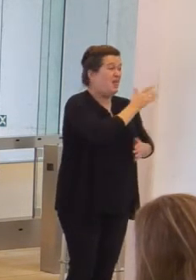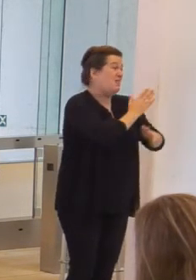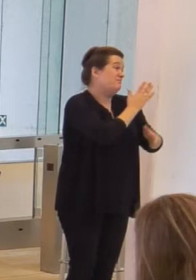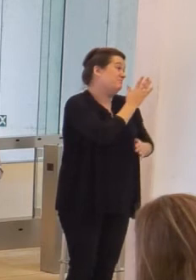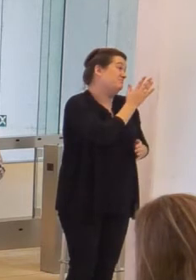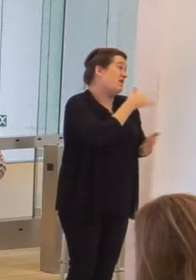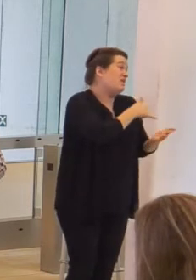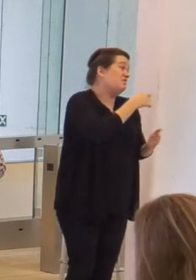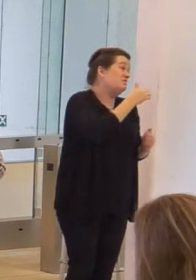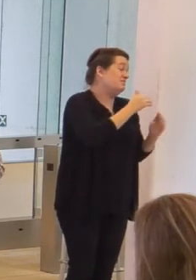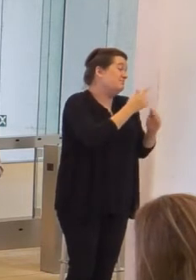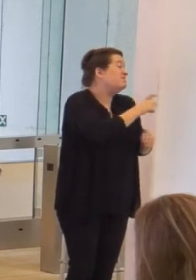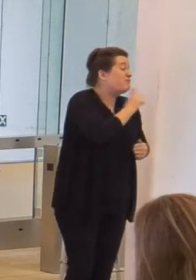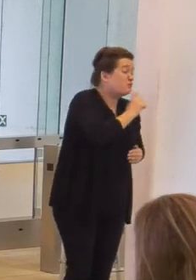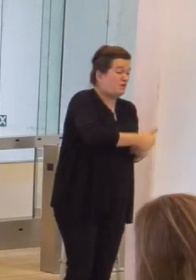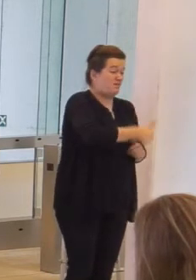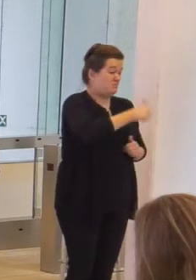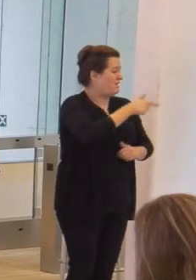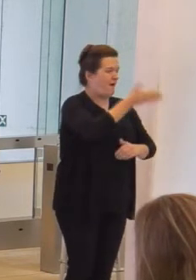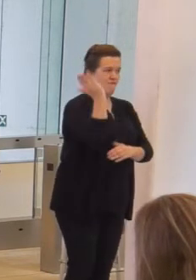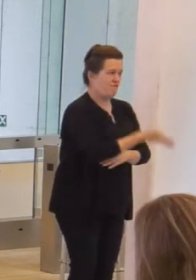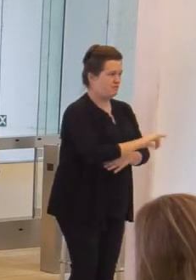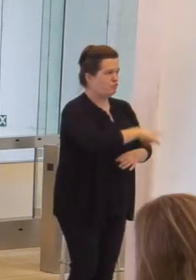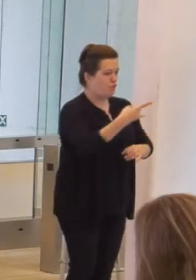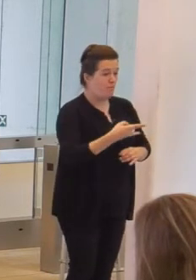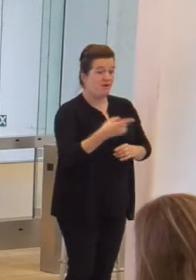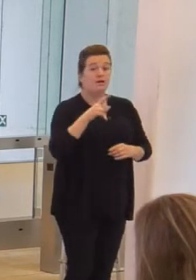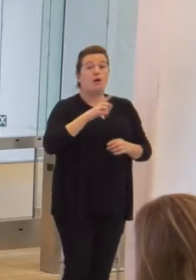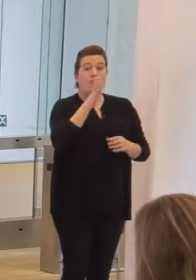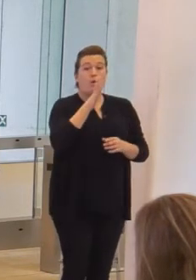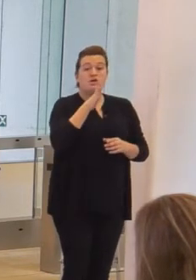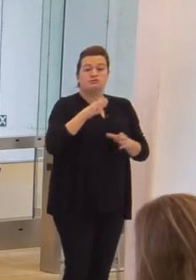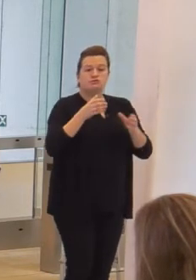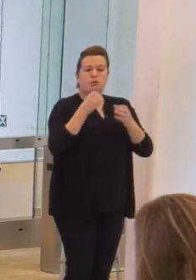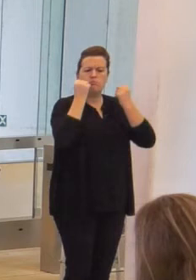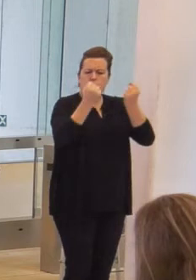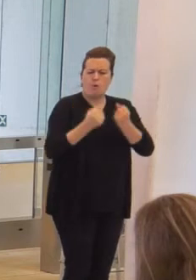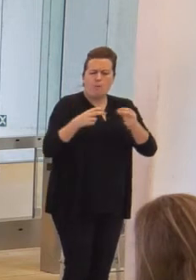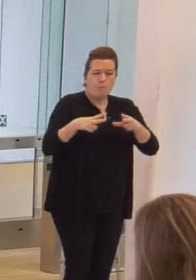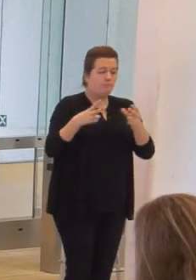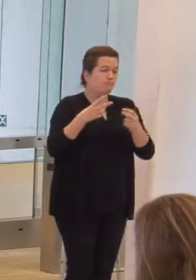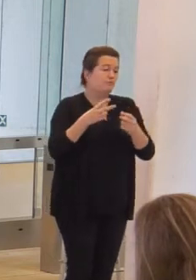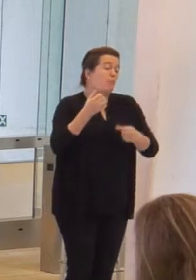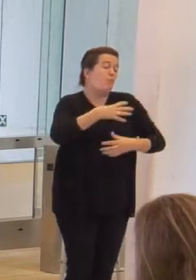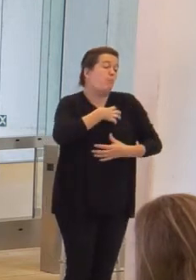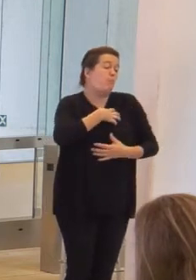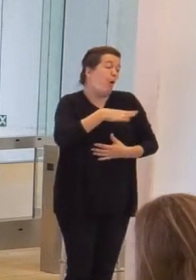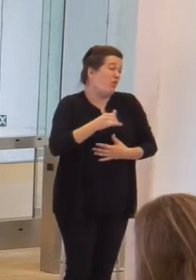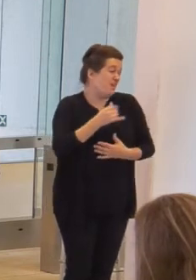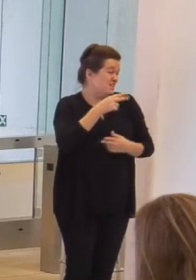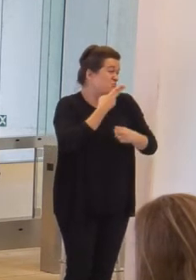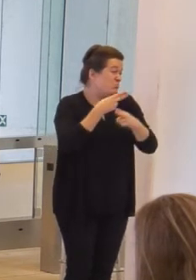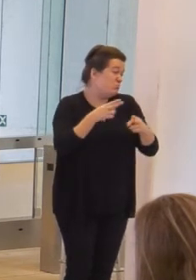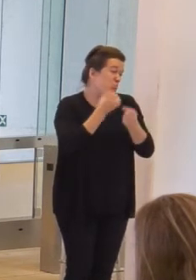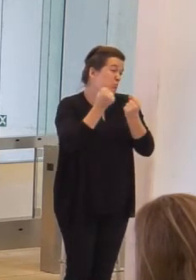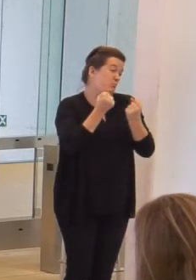gran responsabilidad que tienen los poderes públicos de no solo dejar hacer al mercado, sino